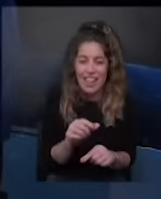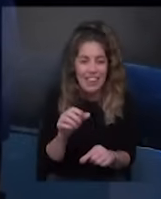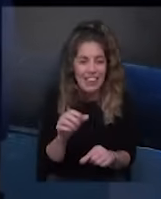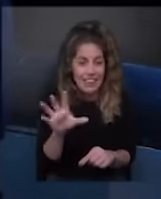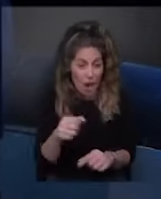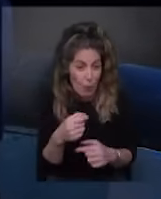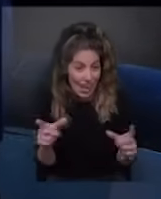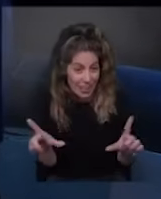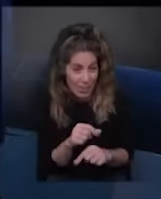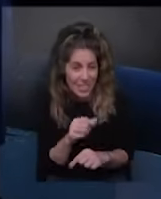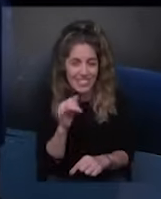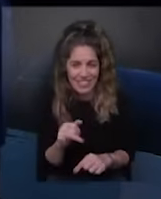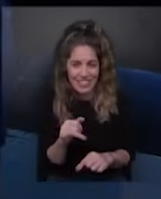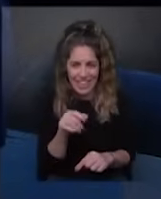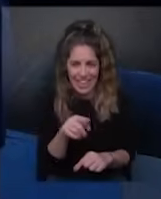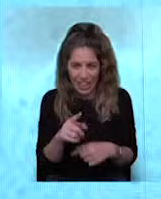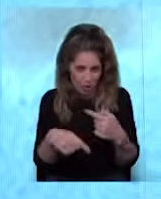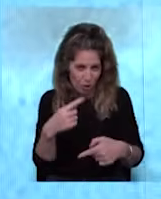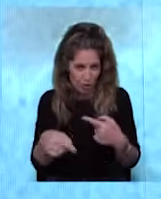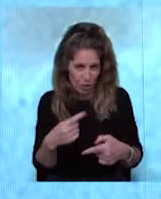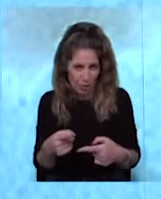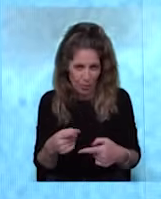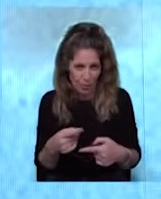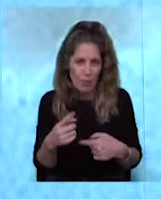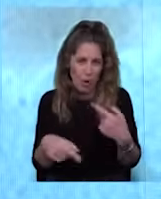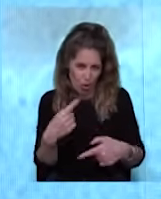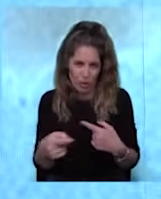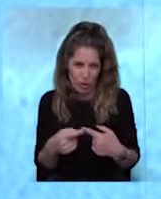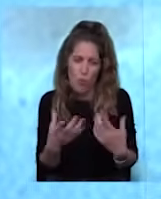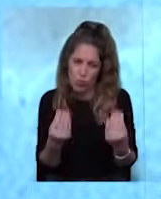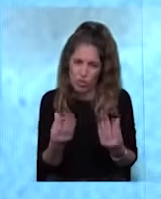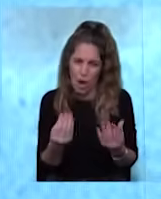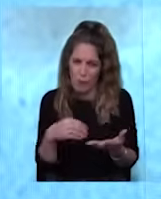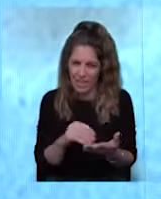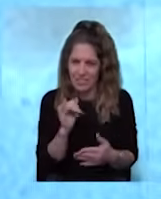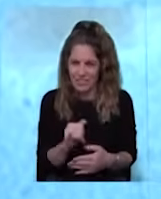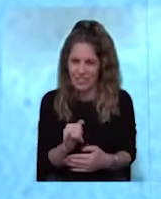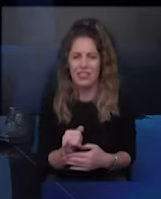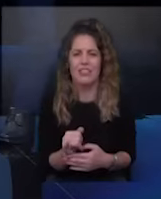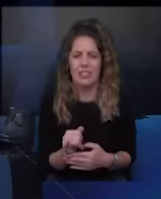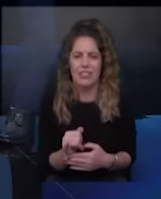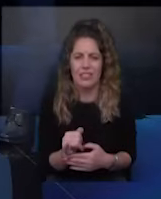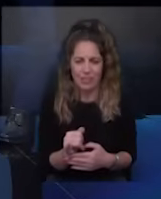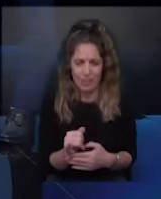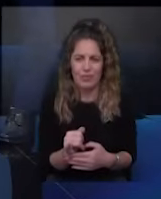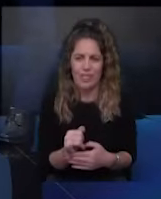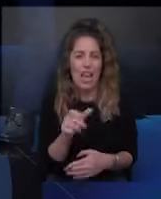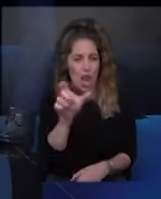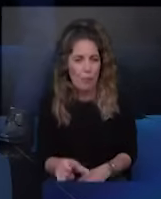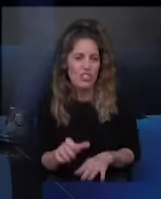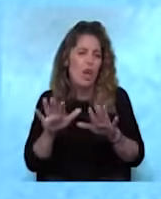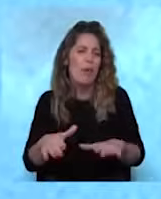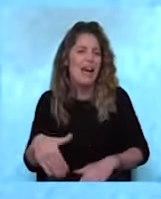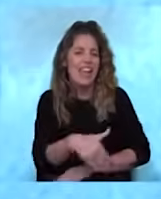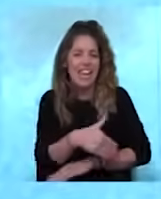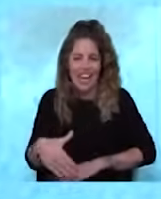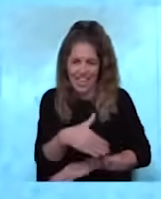vamos Sí esto lo vamos a lo vamos a seguir Sí vamos a seguirlo Wilmar porque hay mucha más este la gente me para la calle